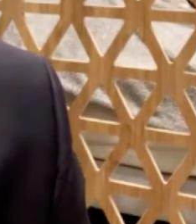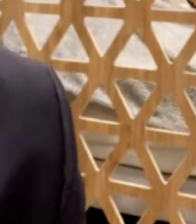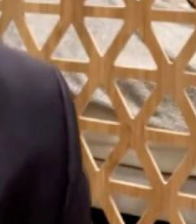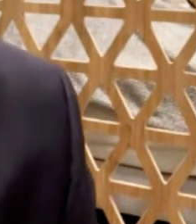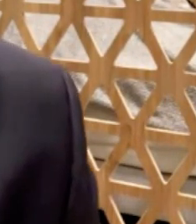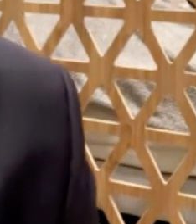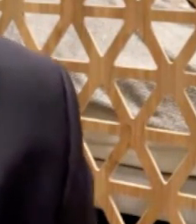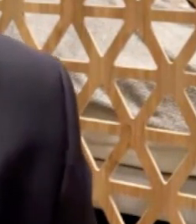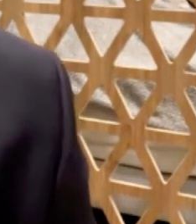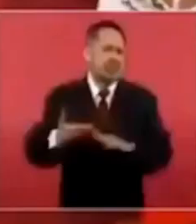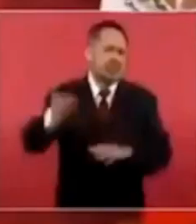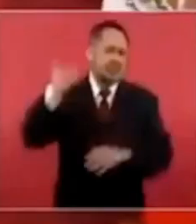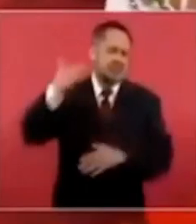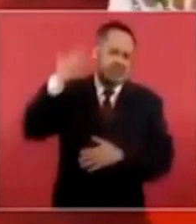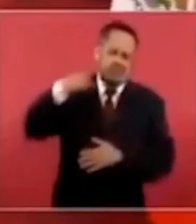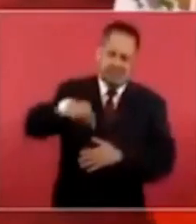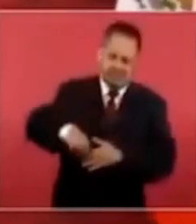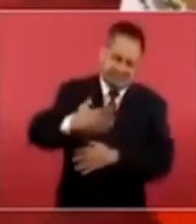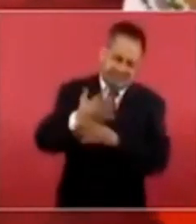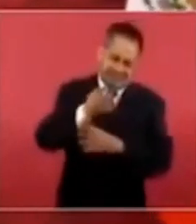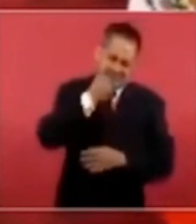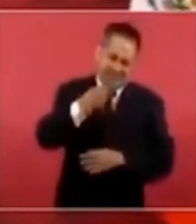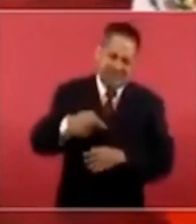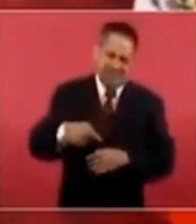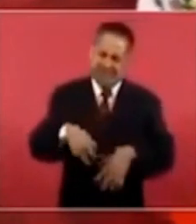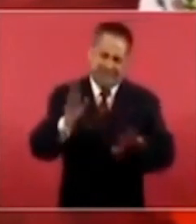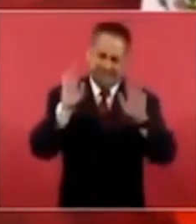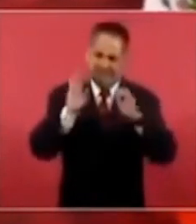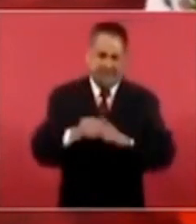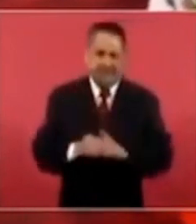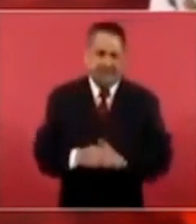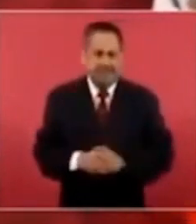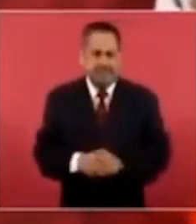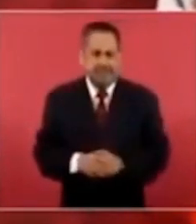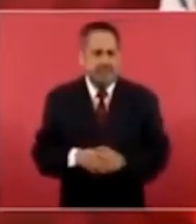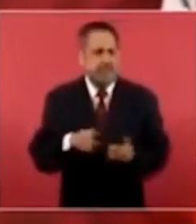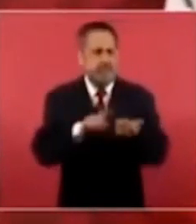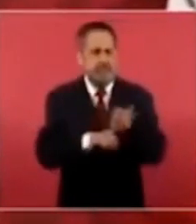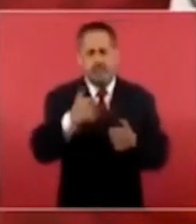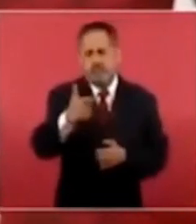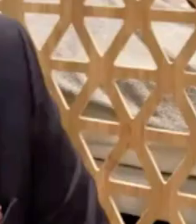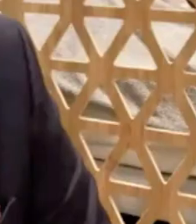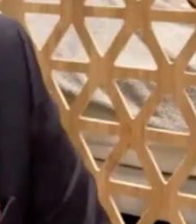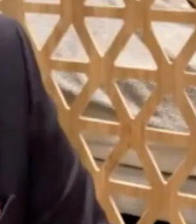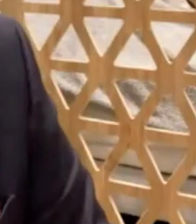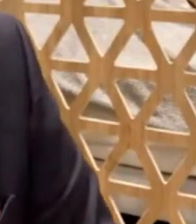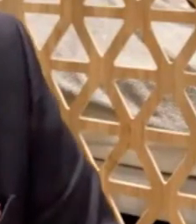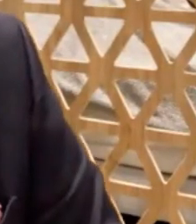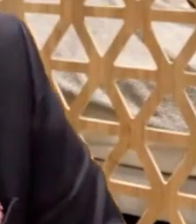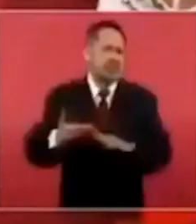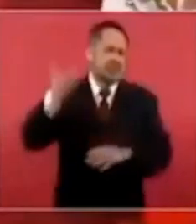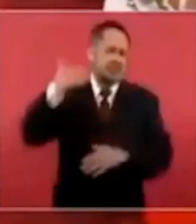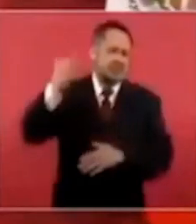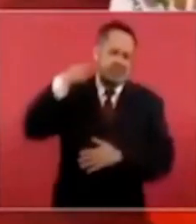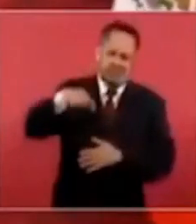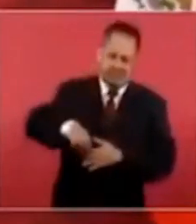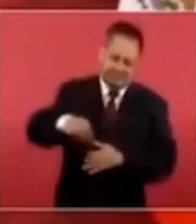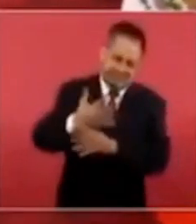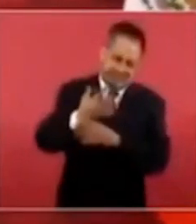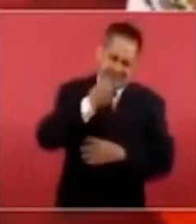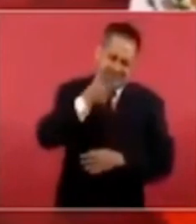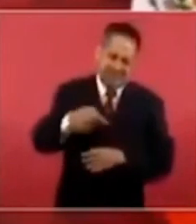en la mañana tenía mucha fuerza garcía luna tenían